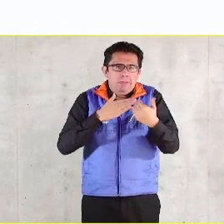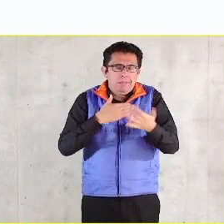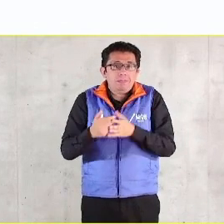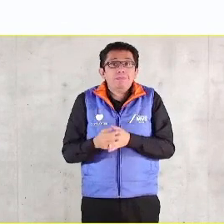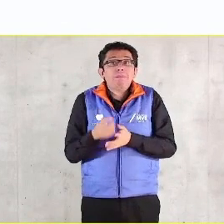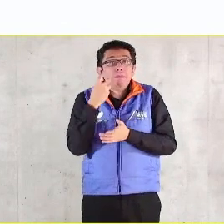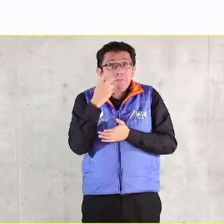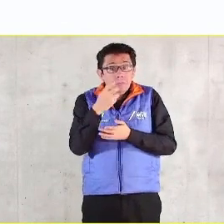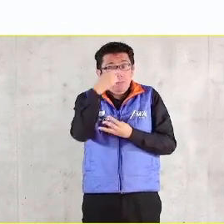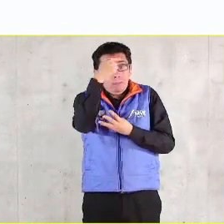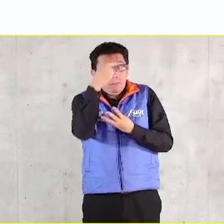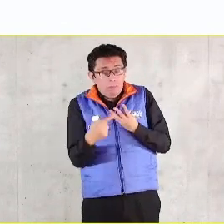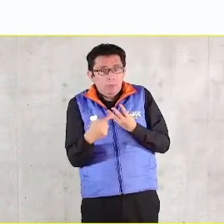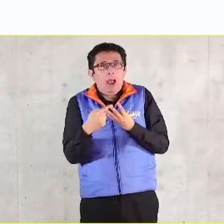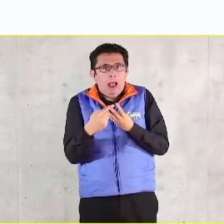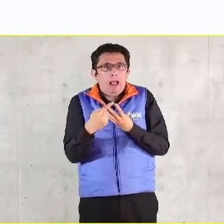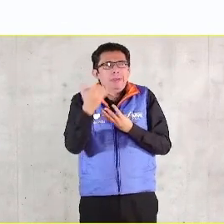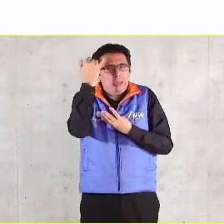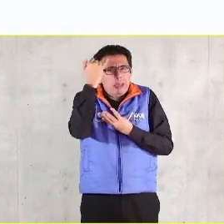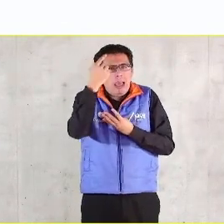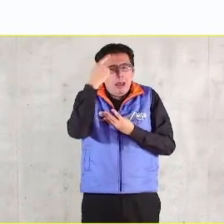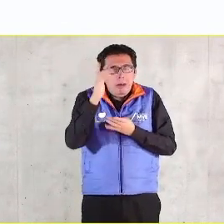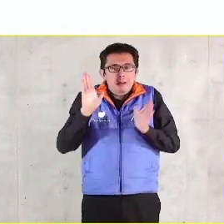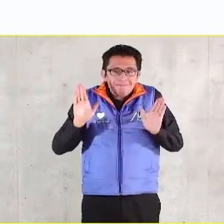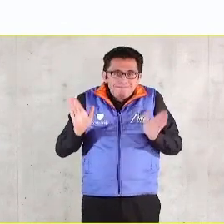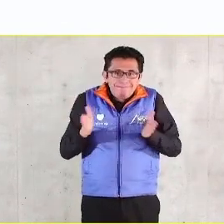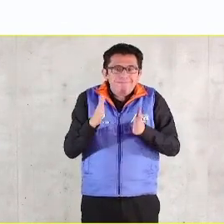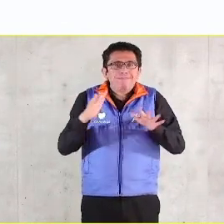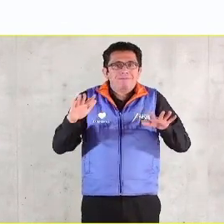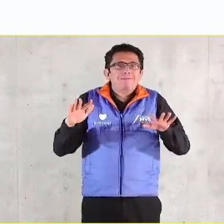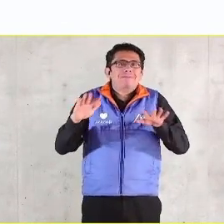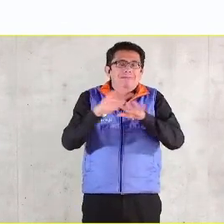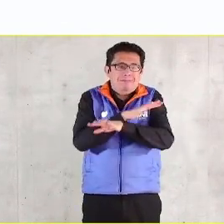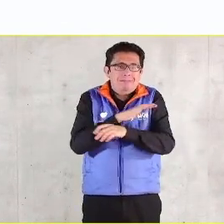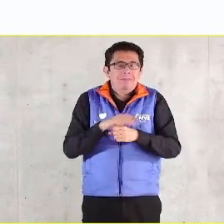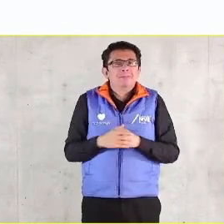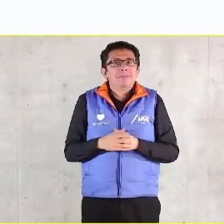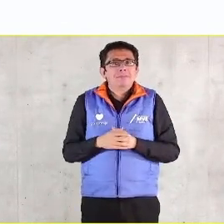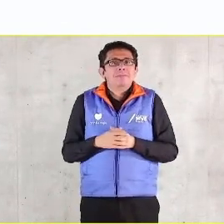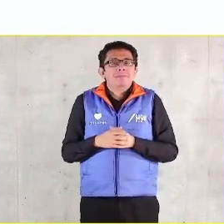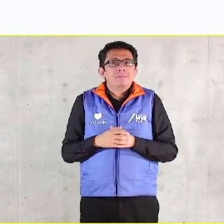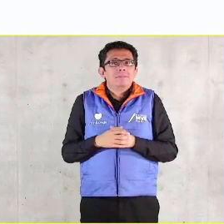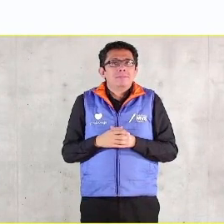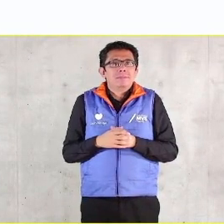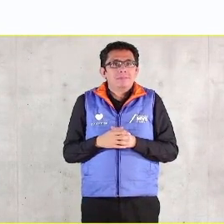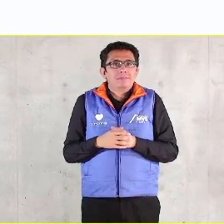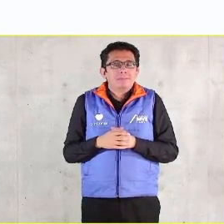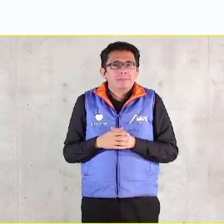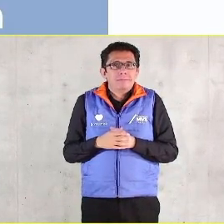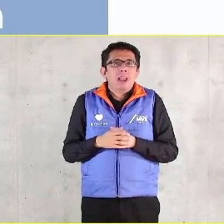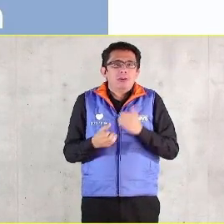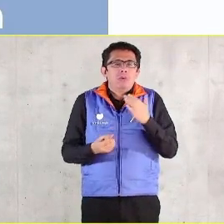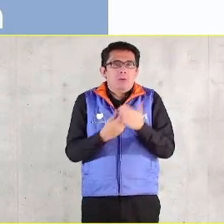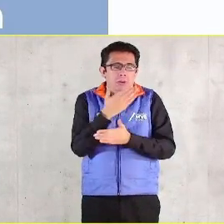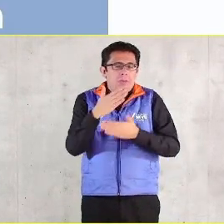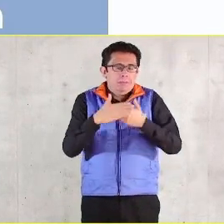son los impulsores básicos por los cuales estamos realizando la transformación en el nuevo